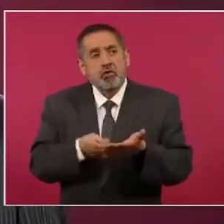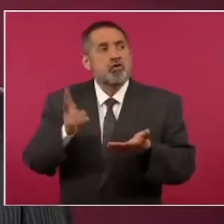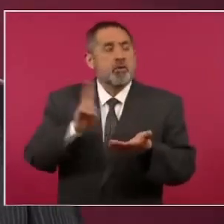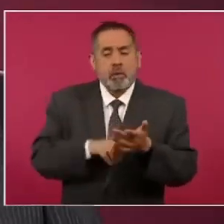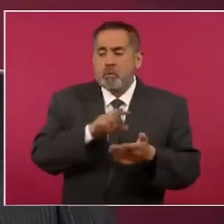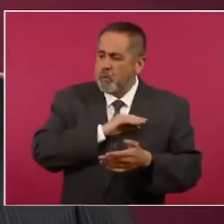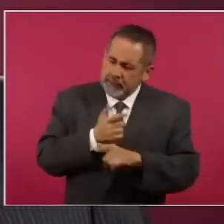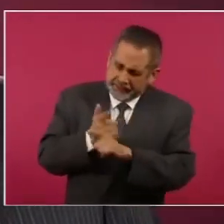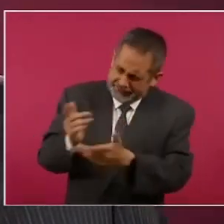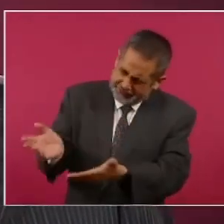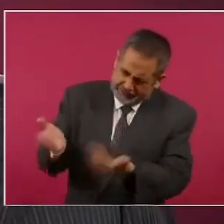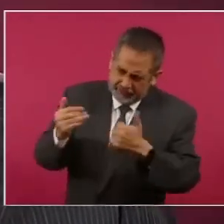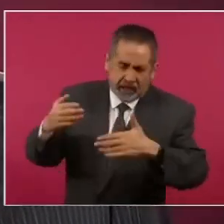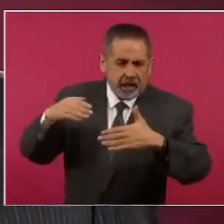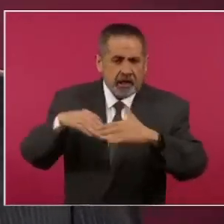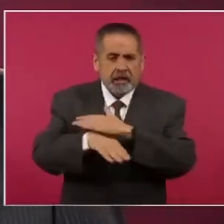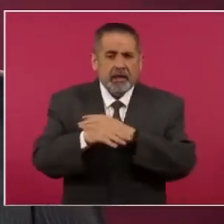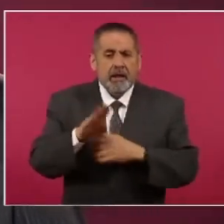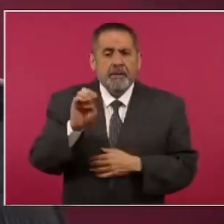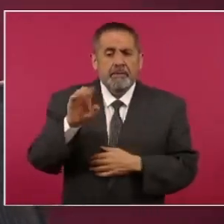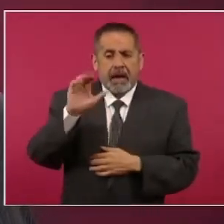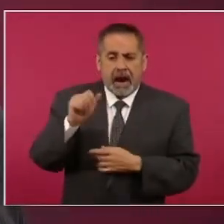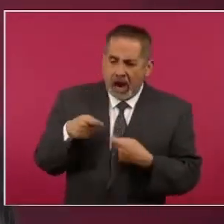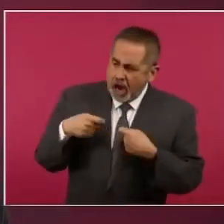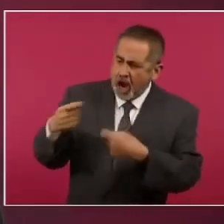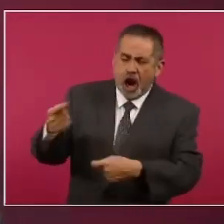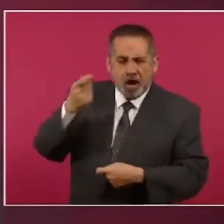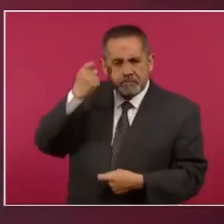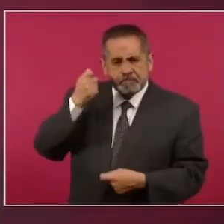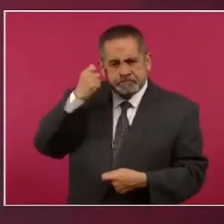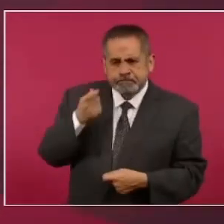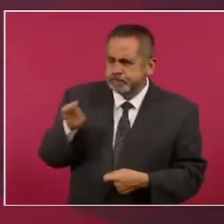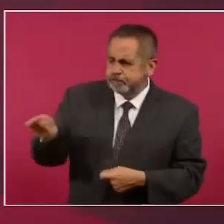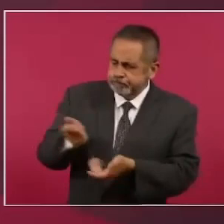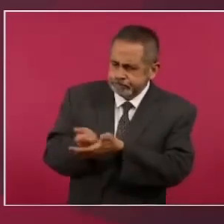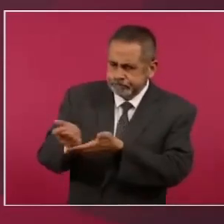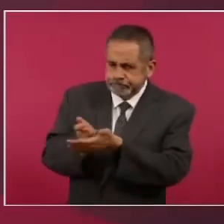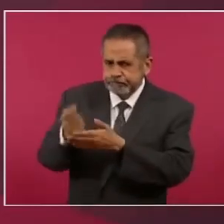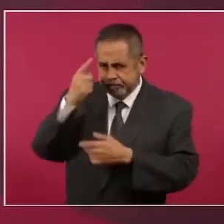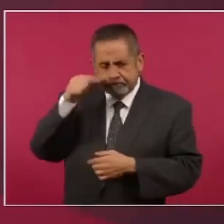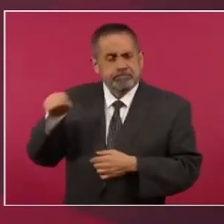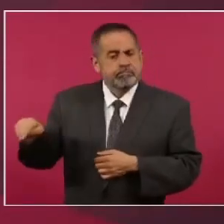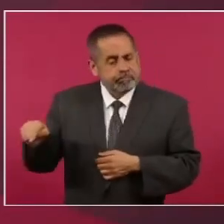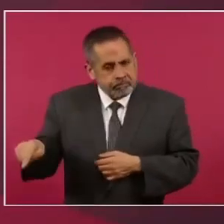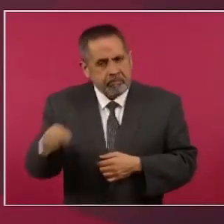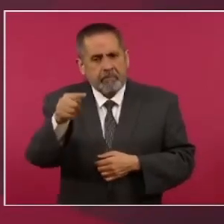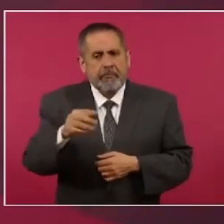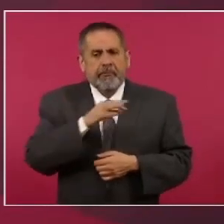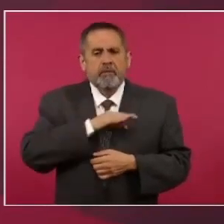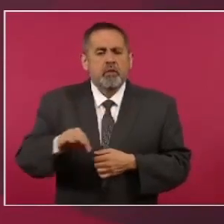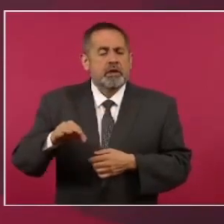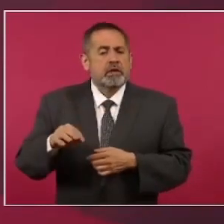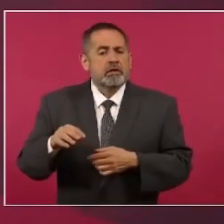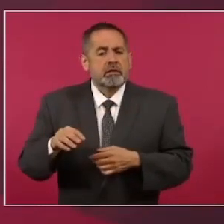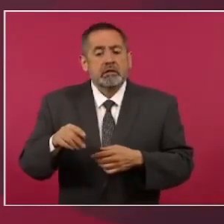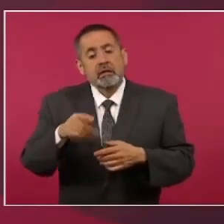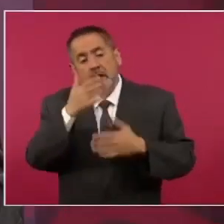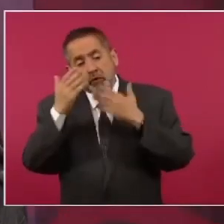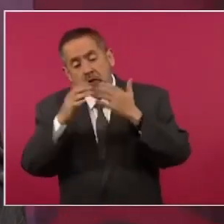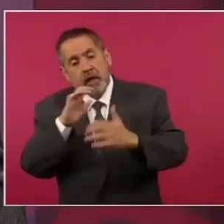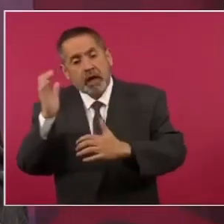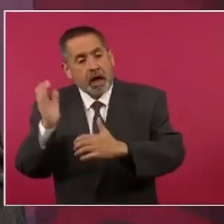el número de becarios para que quien termine